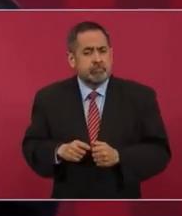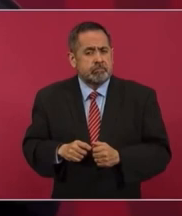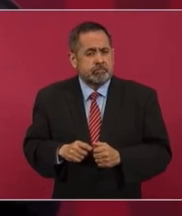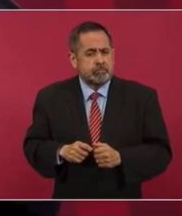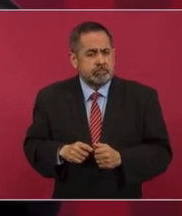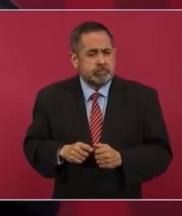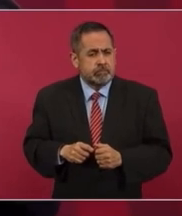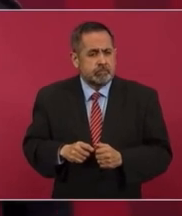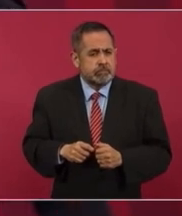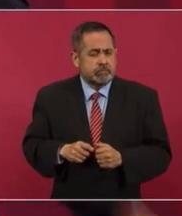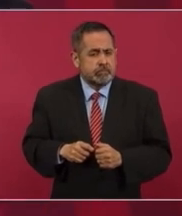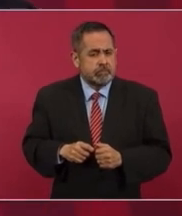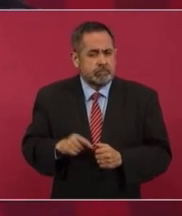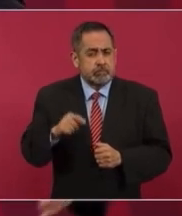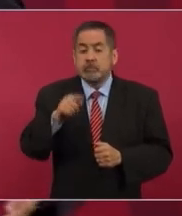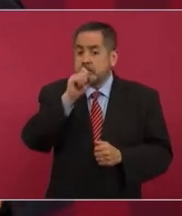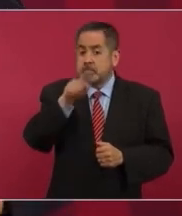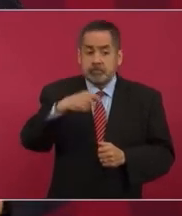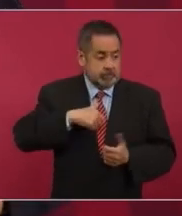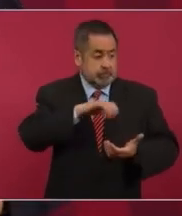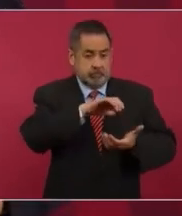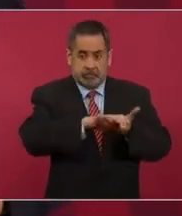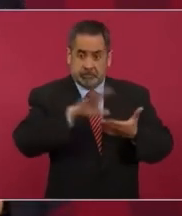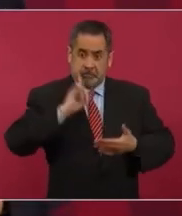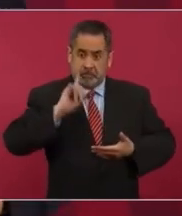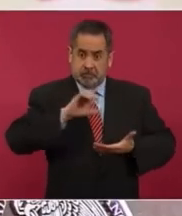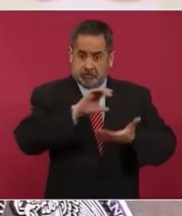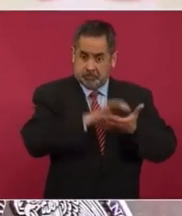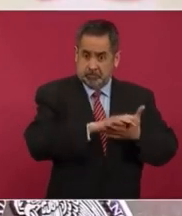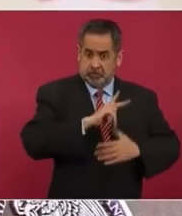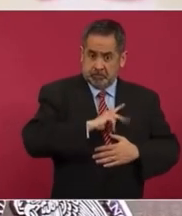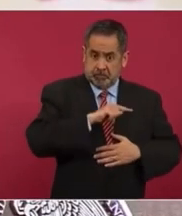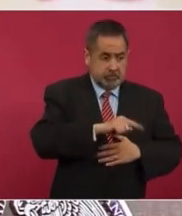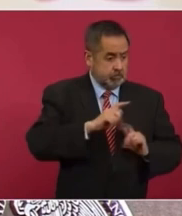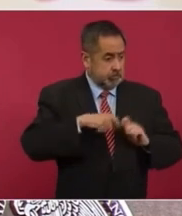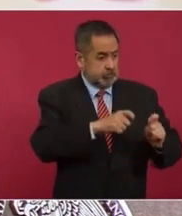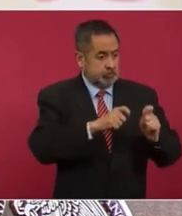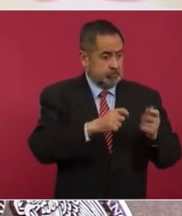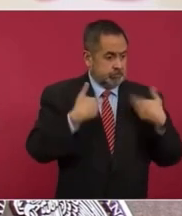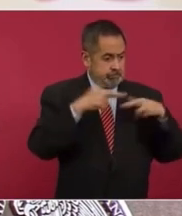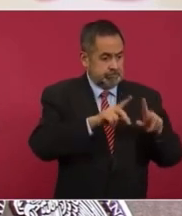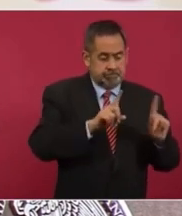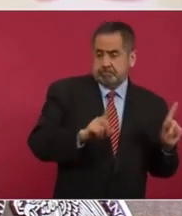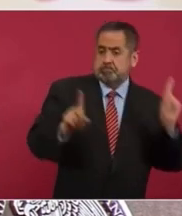en, fue mi esposa a representarme y le entregó la carta,